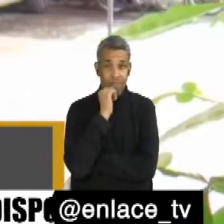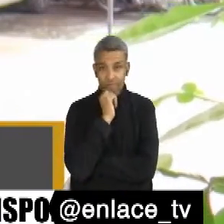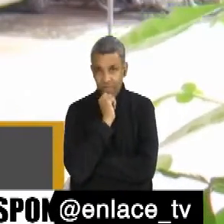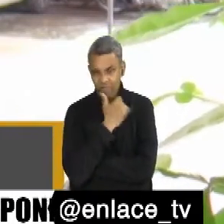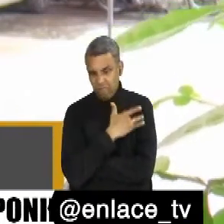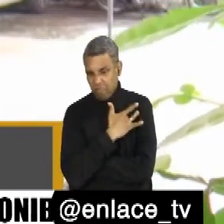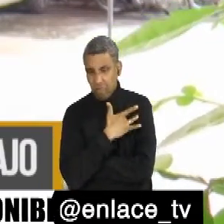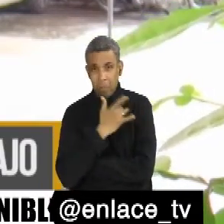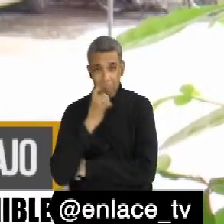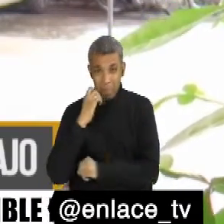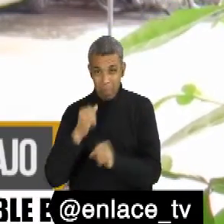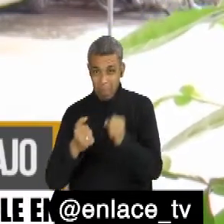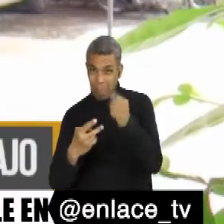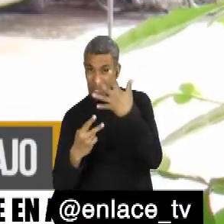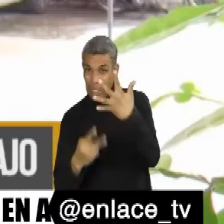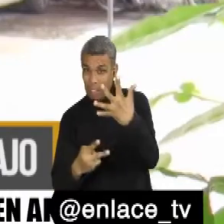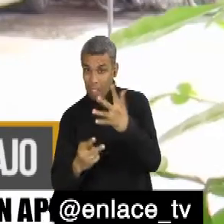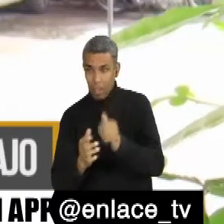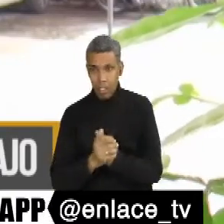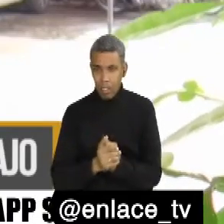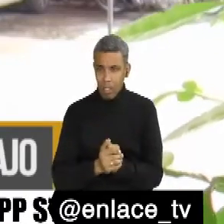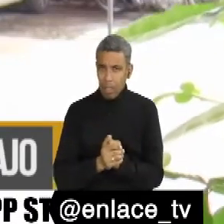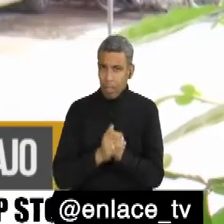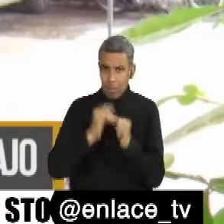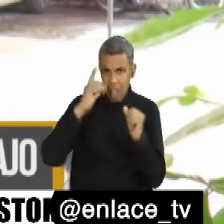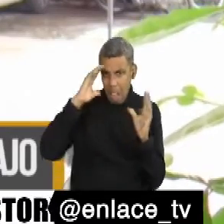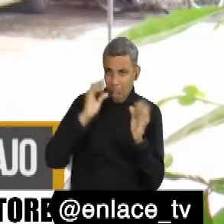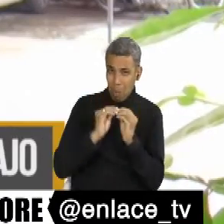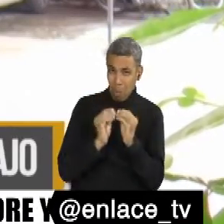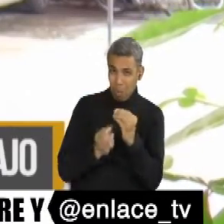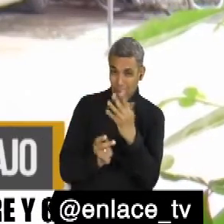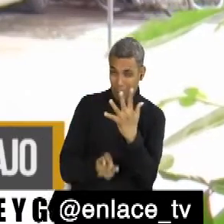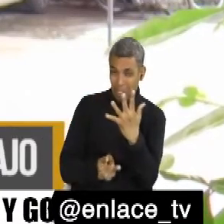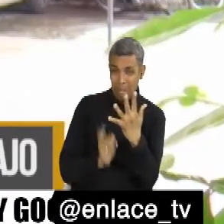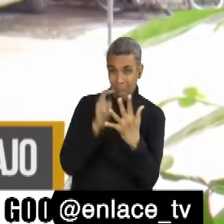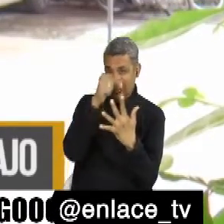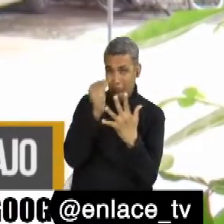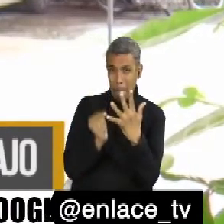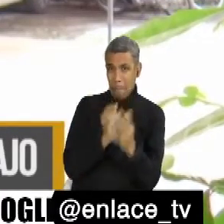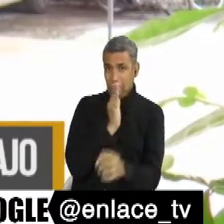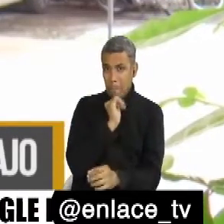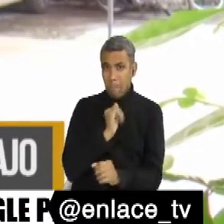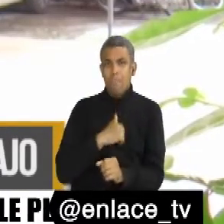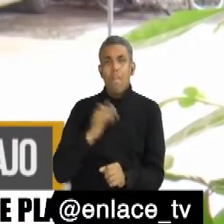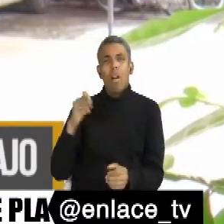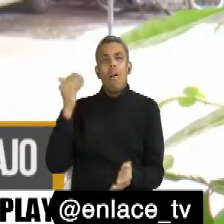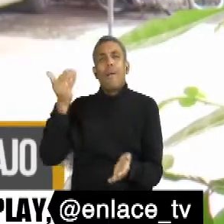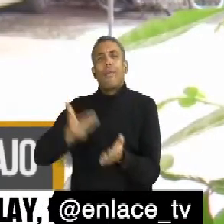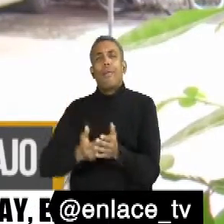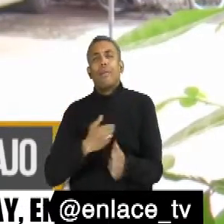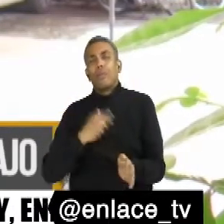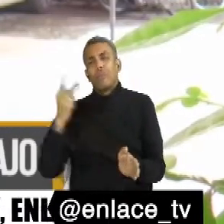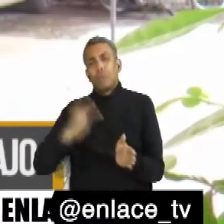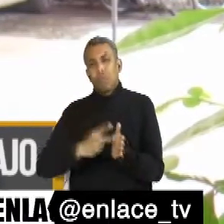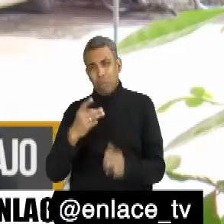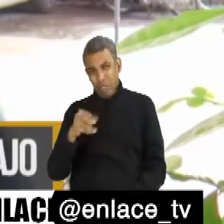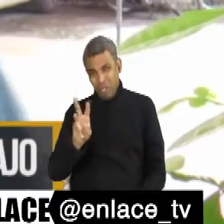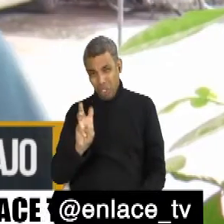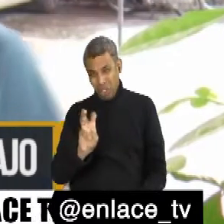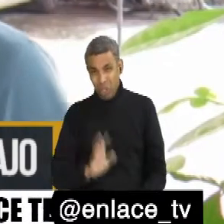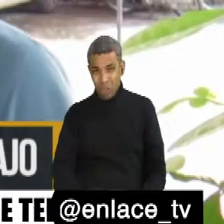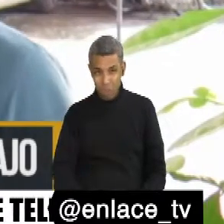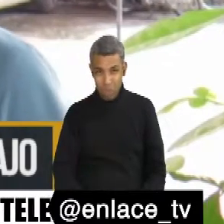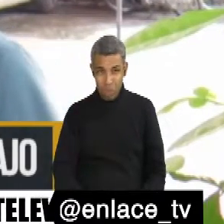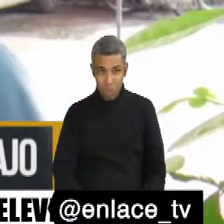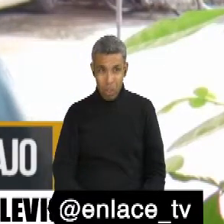la única propuesta del Ministerio del Trabajo, que es un proyecto de ley para ser nivelados a partir del 2018, unos dineros para